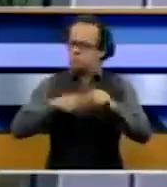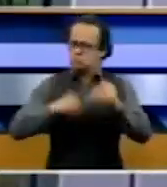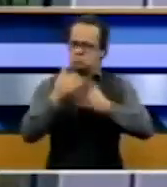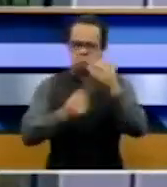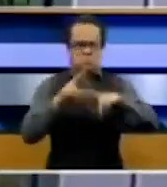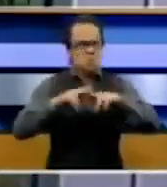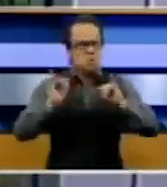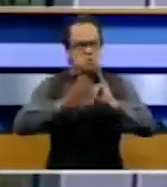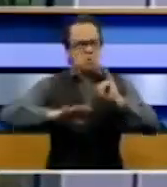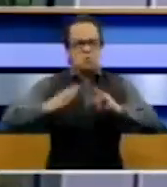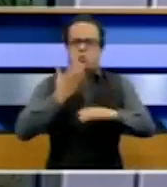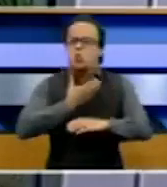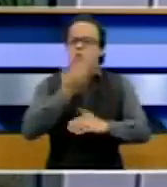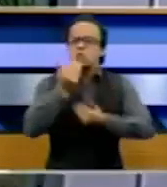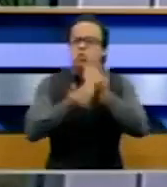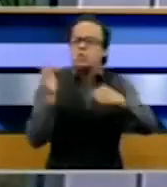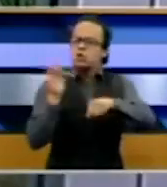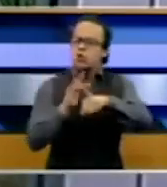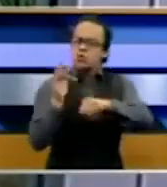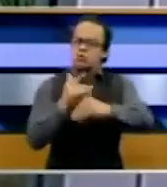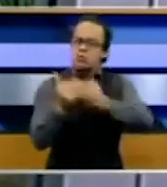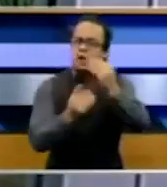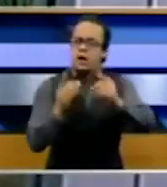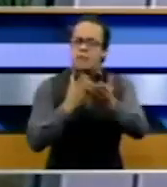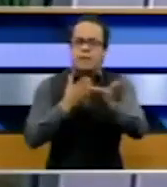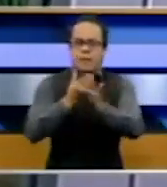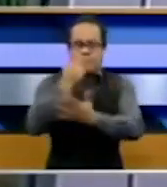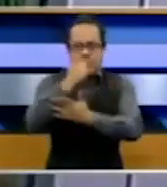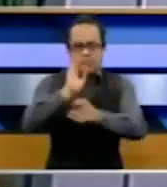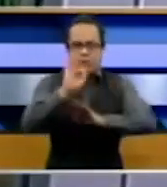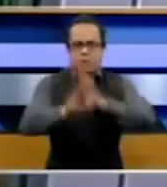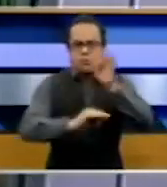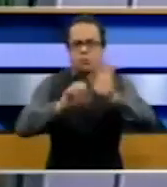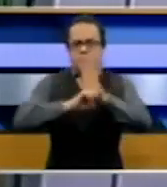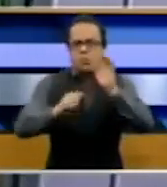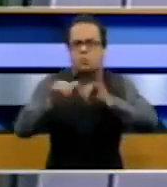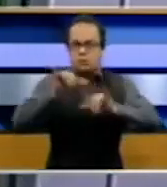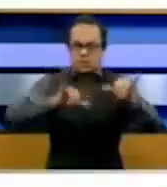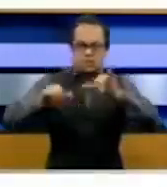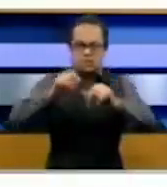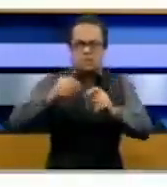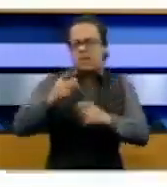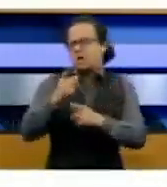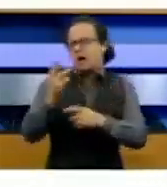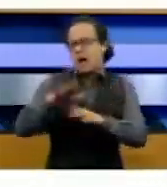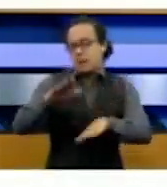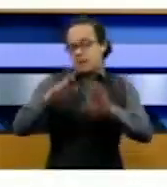manejo con ellos de rutina y solamente llegar a contenciones químicas cuando es necesario.